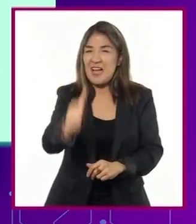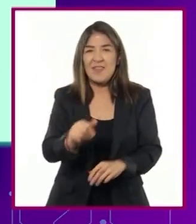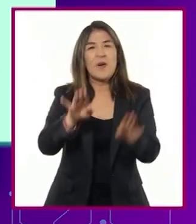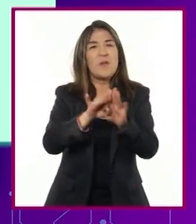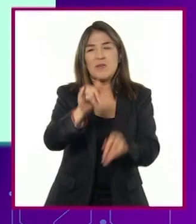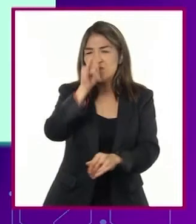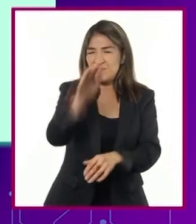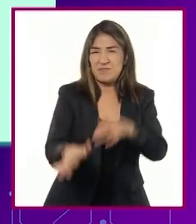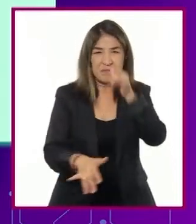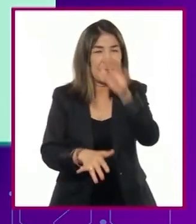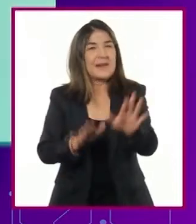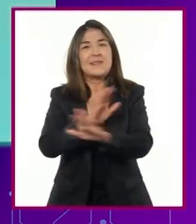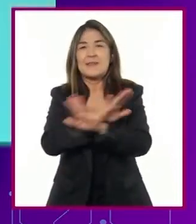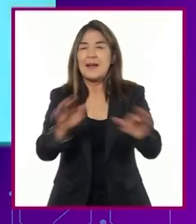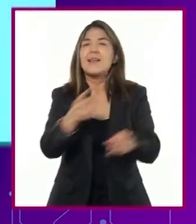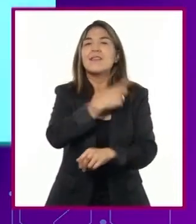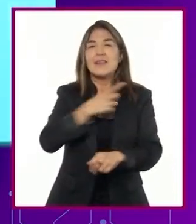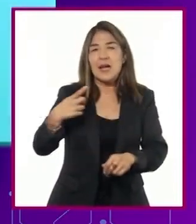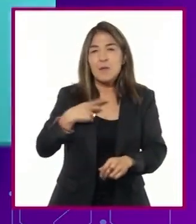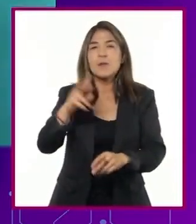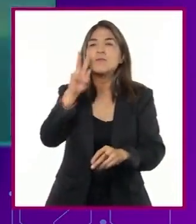saber escuchar.